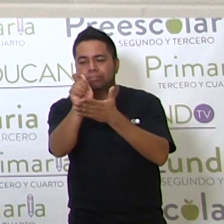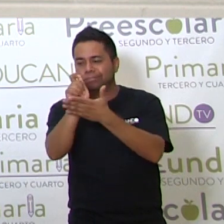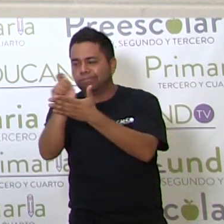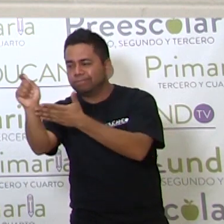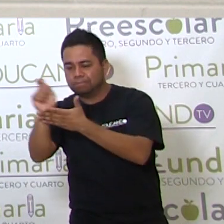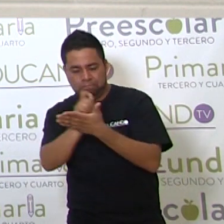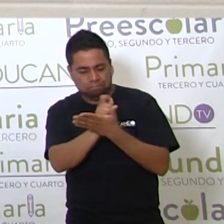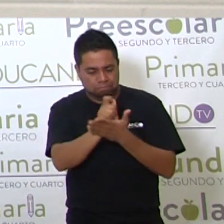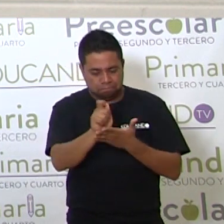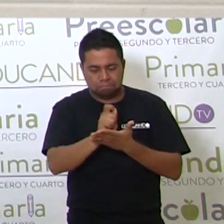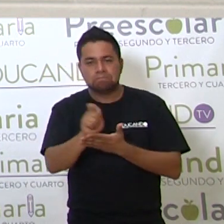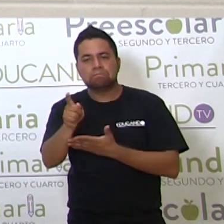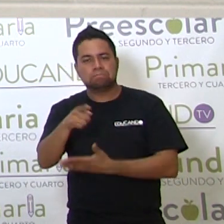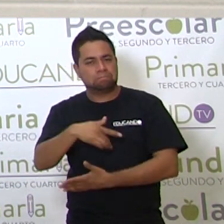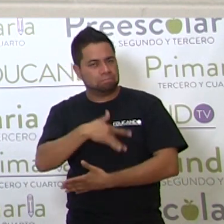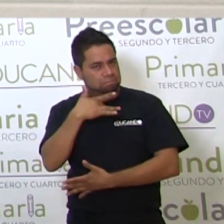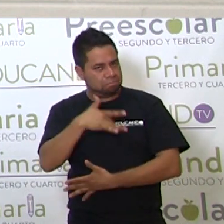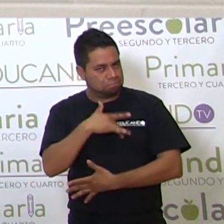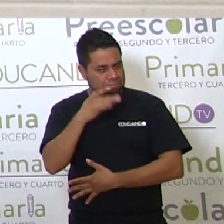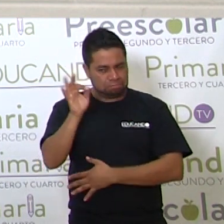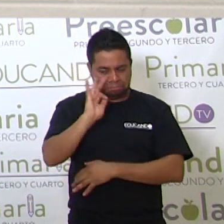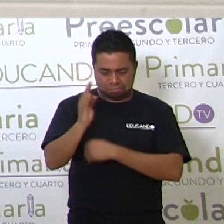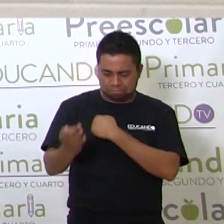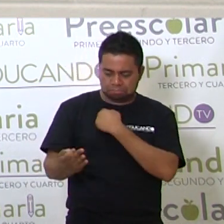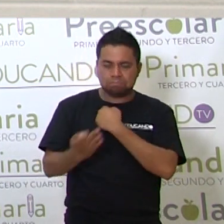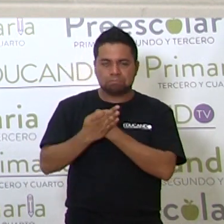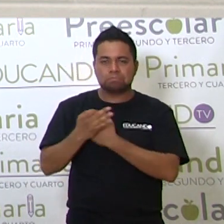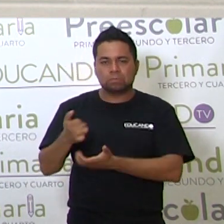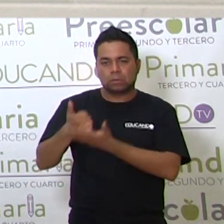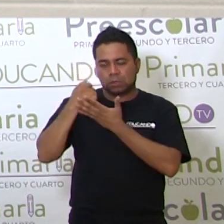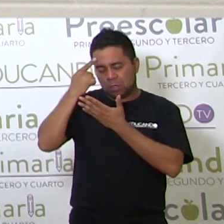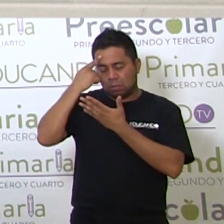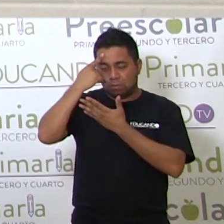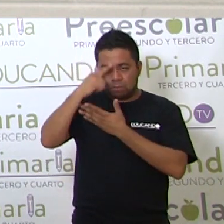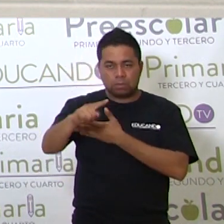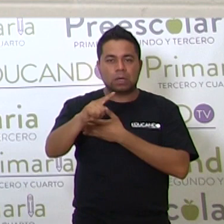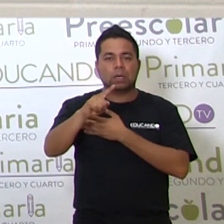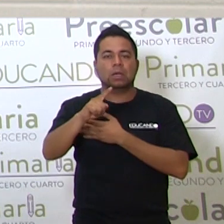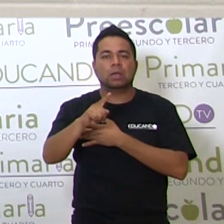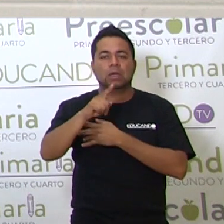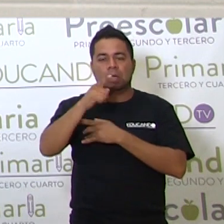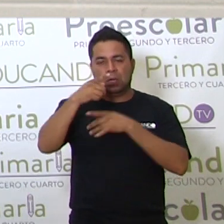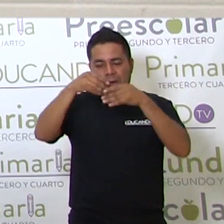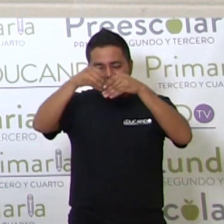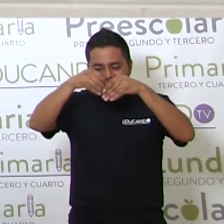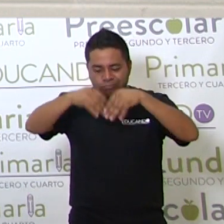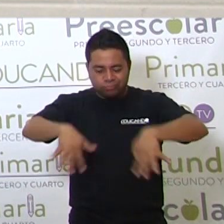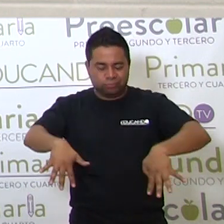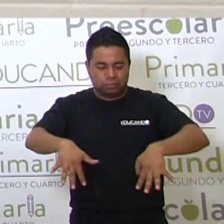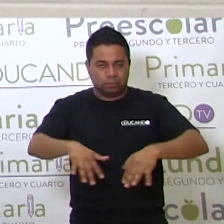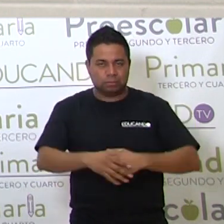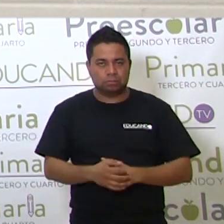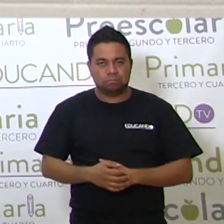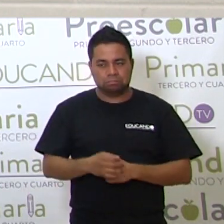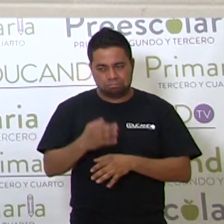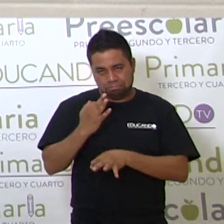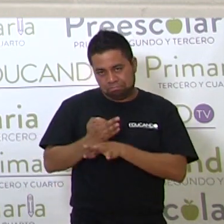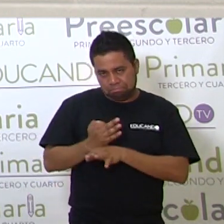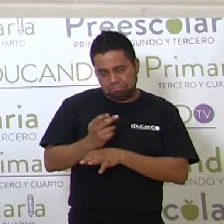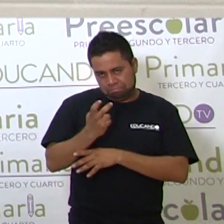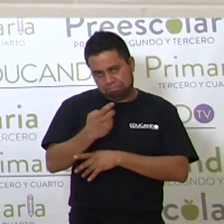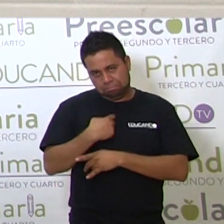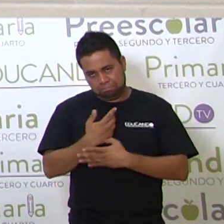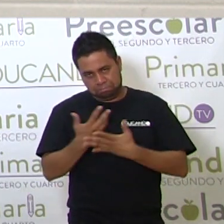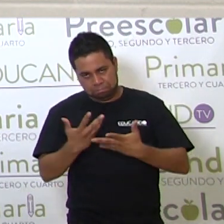que pueden llegar a utilizar para realizar un listado, que es lo que estoy haciendo.